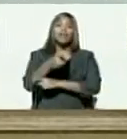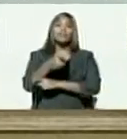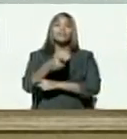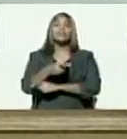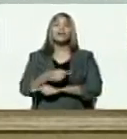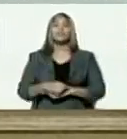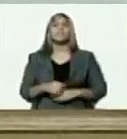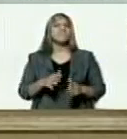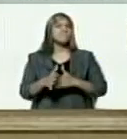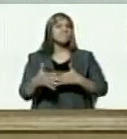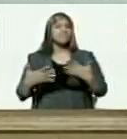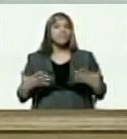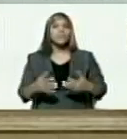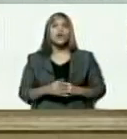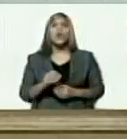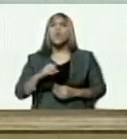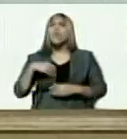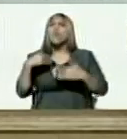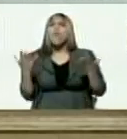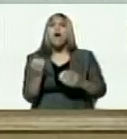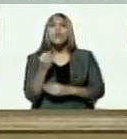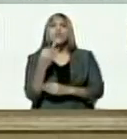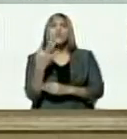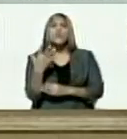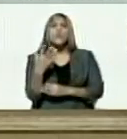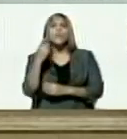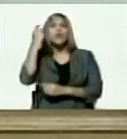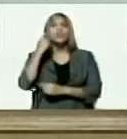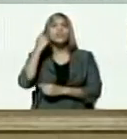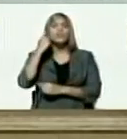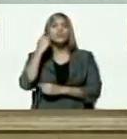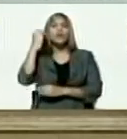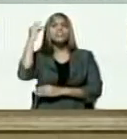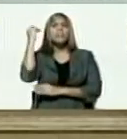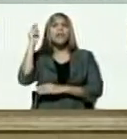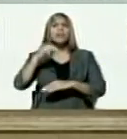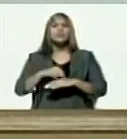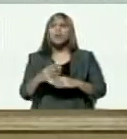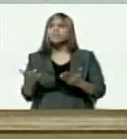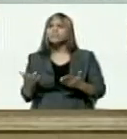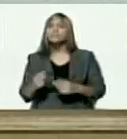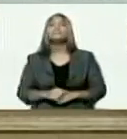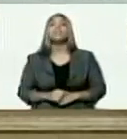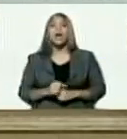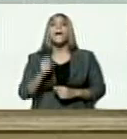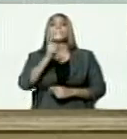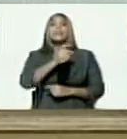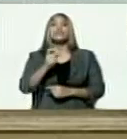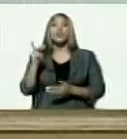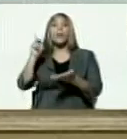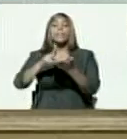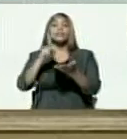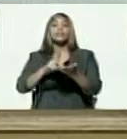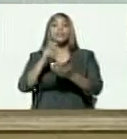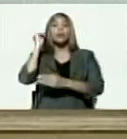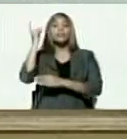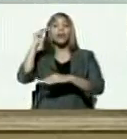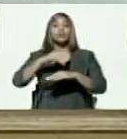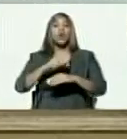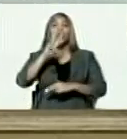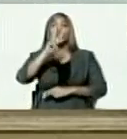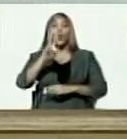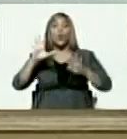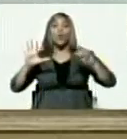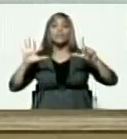siguiente. ¿Cuál es el número de diputados que hacen la plenaria de la Asamblea Nacional, querida secretaria? 277, ciudadano presidente. ¿Las dos